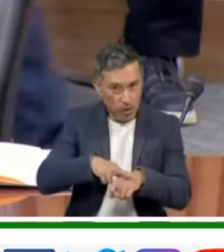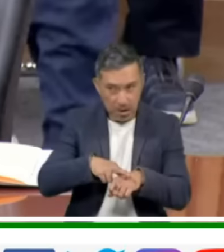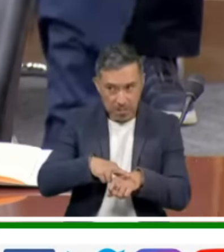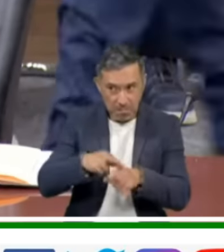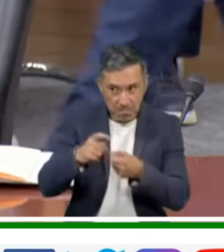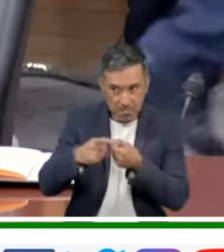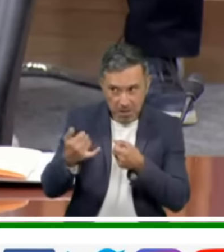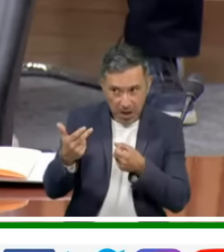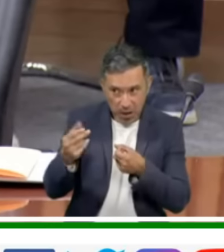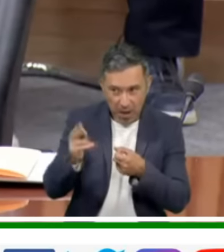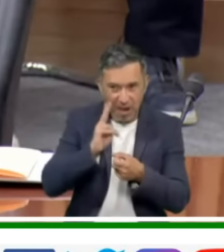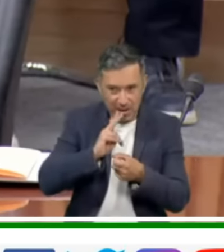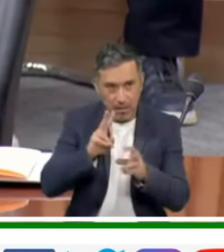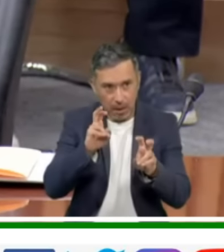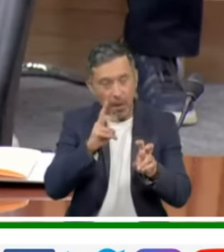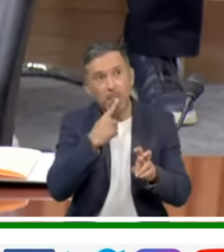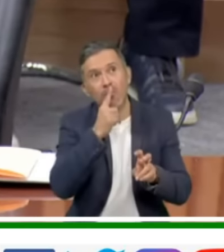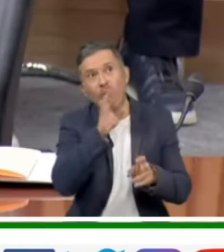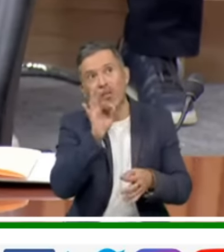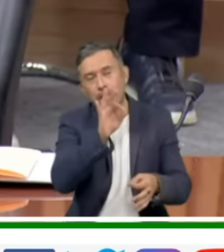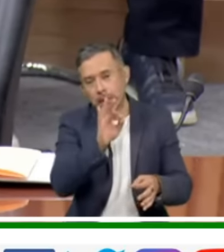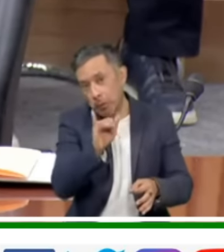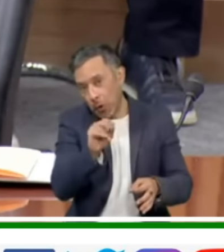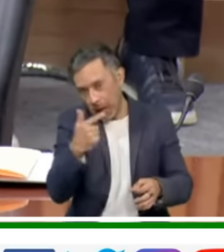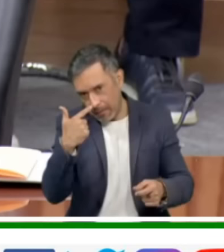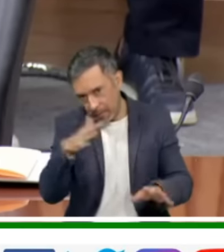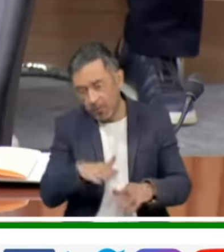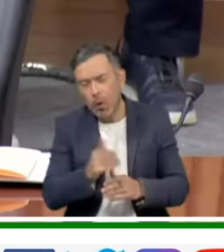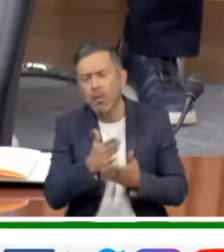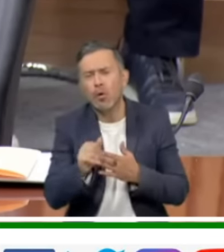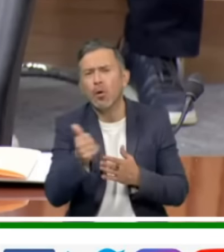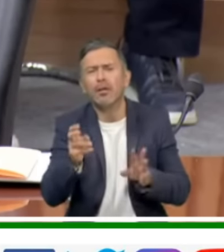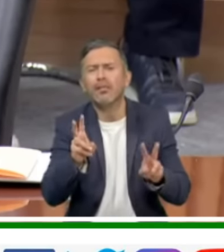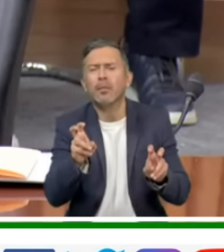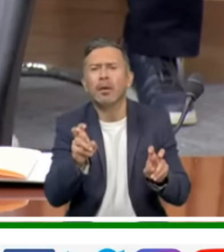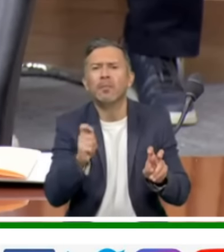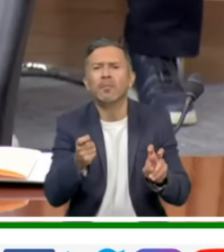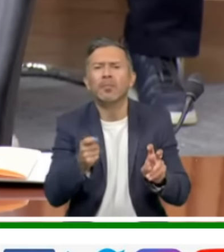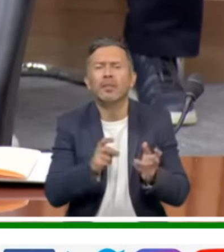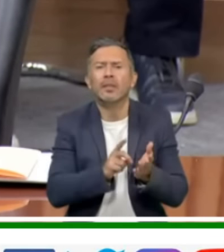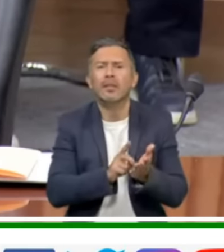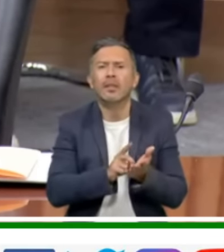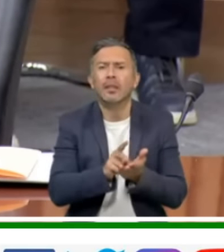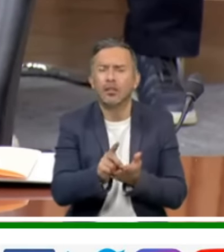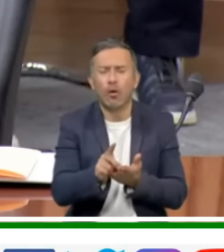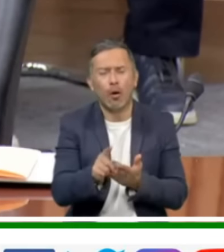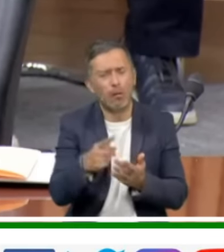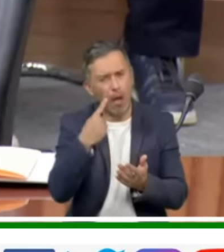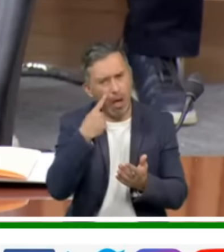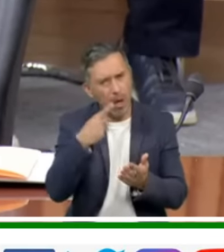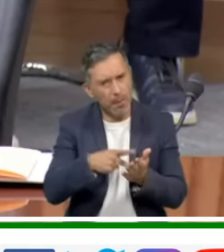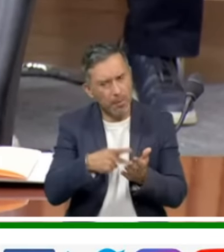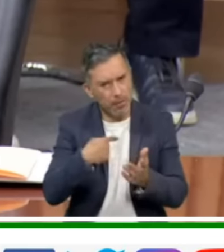recurso Pero creo que es muy importante ver el tema del derecho que se dicho Aquí muchas veces